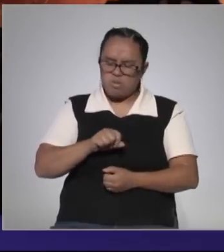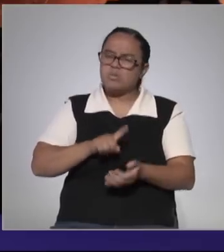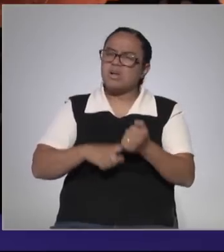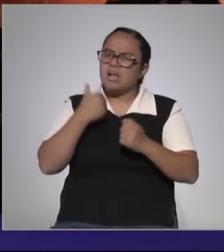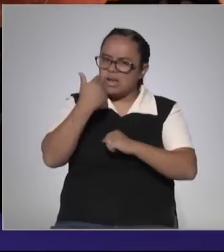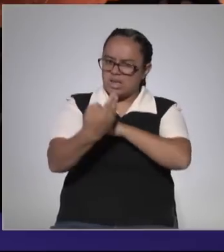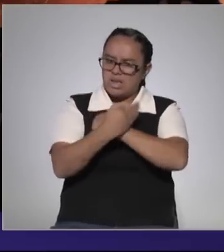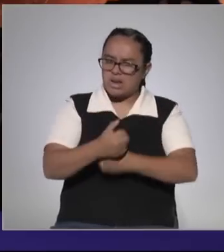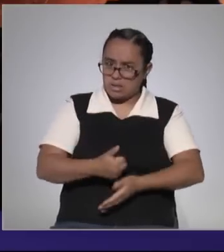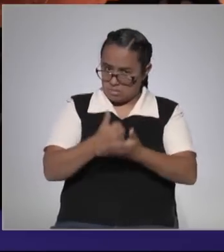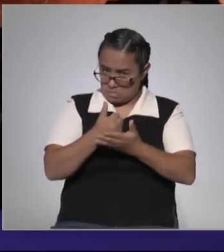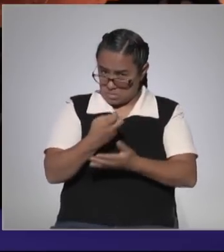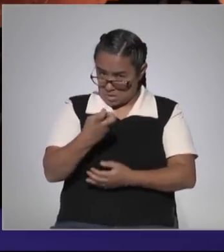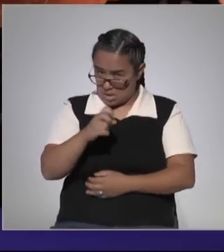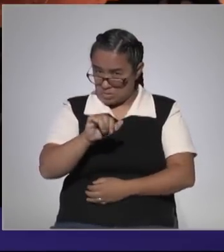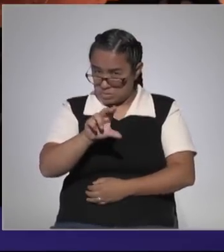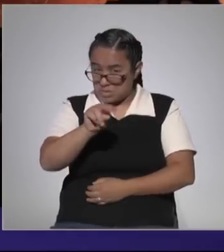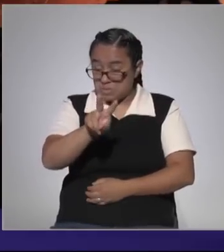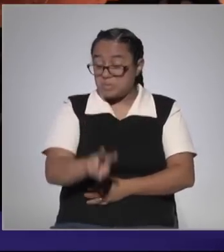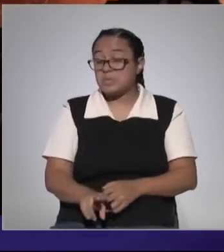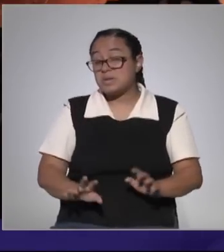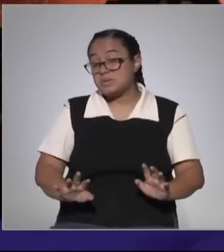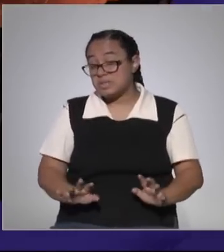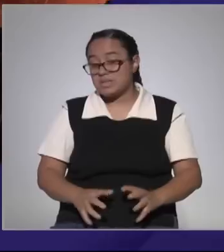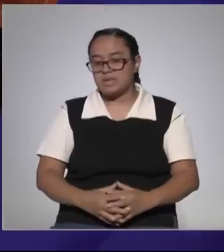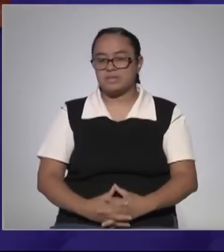ayudarnos. ¿Será?